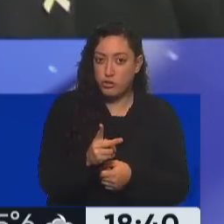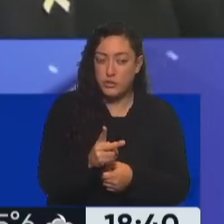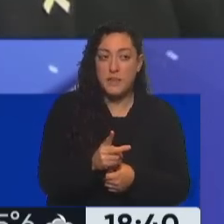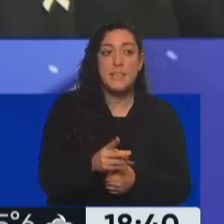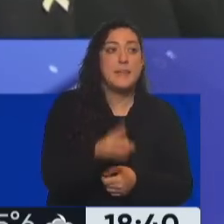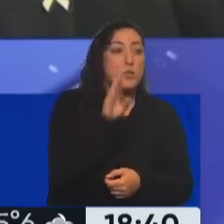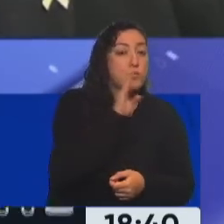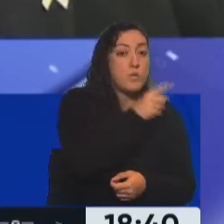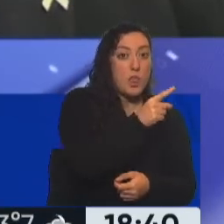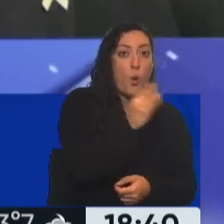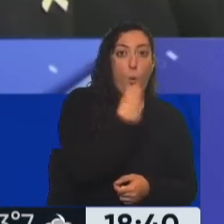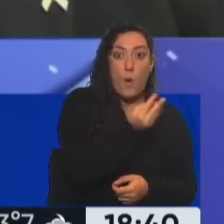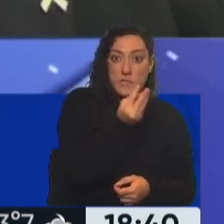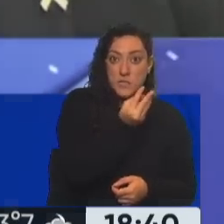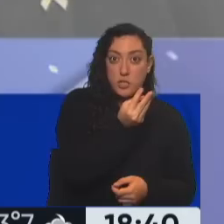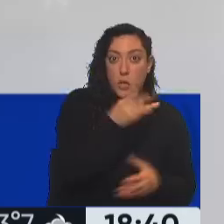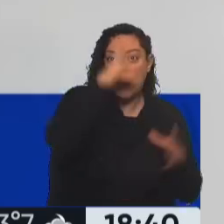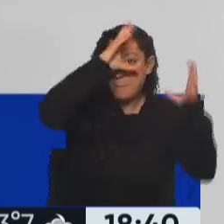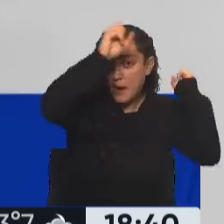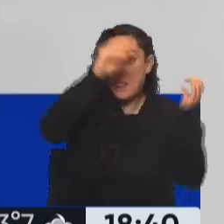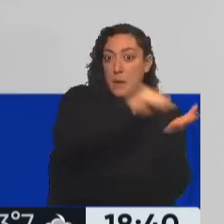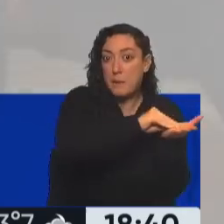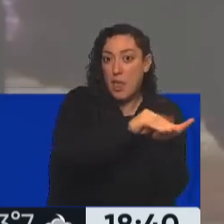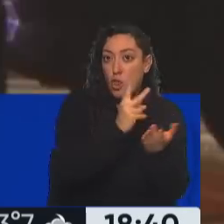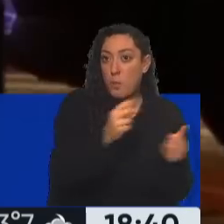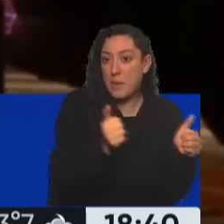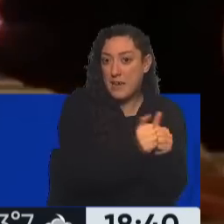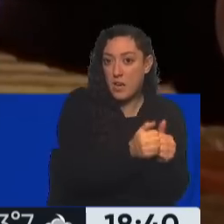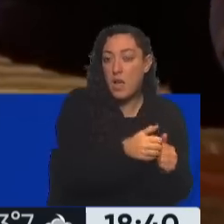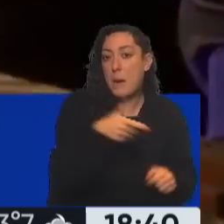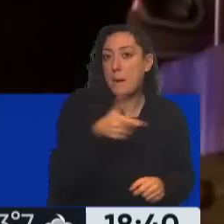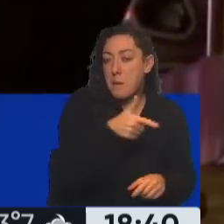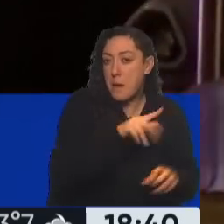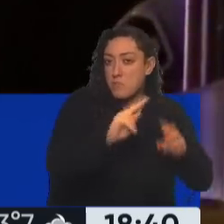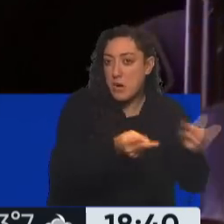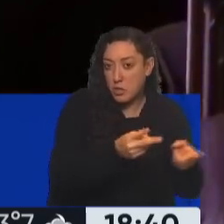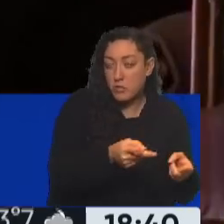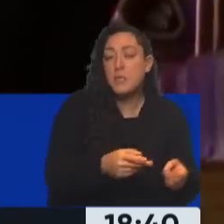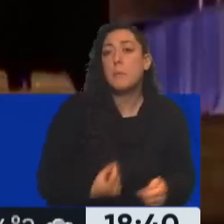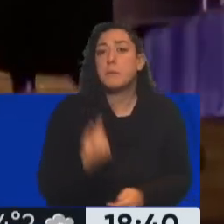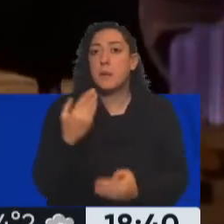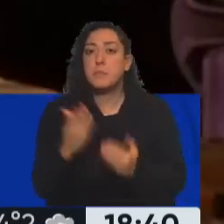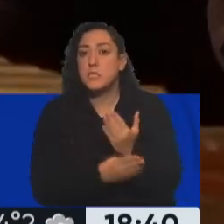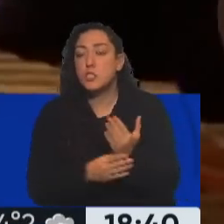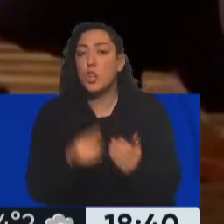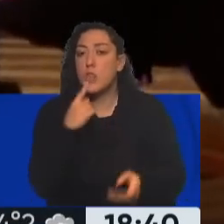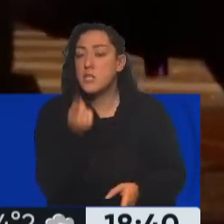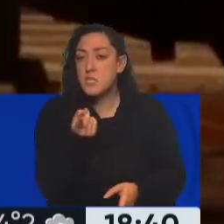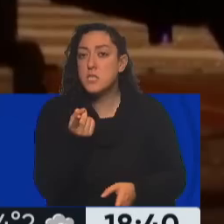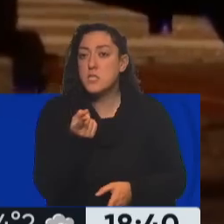en Washington. ¿Cómo crees que impacta en esto? Que bueno, habló Netanyahu, lo postuló por supuesto como un acto